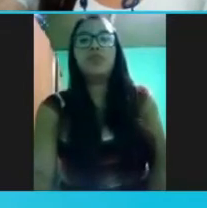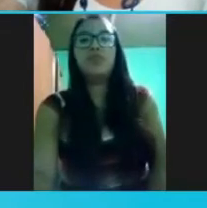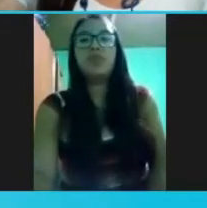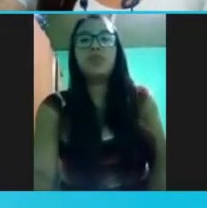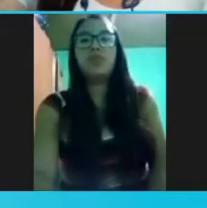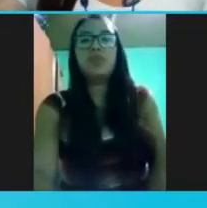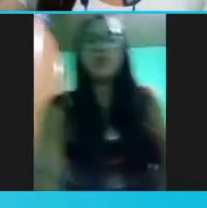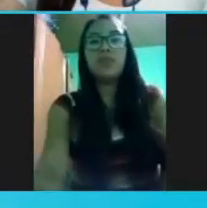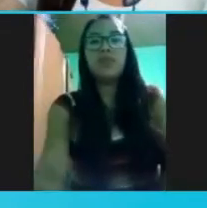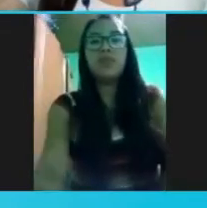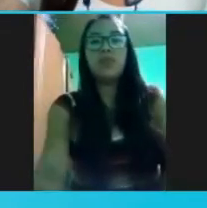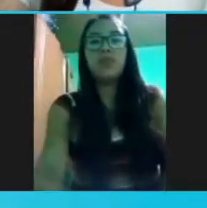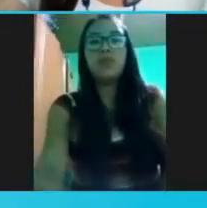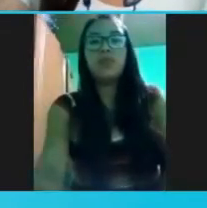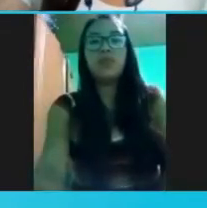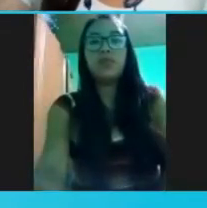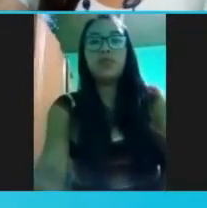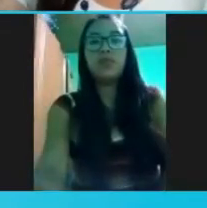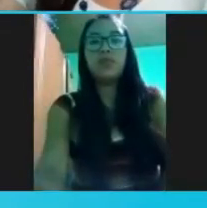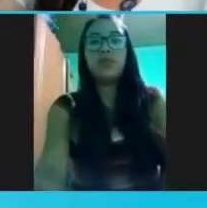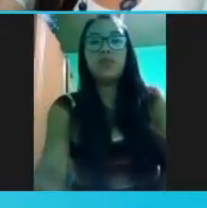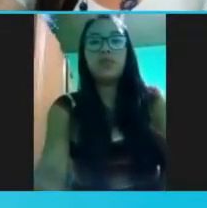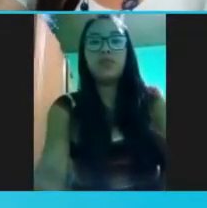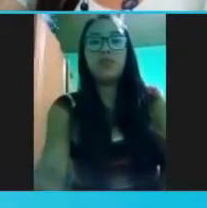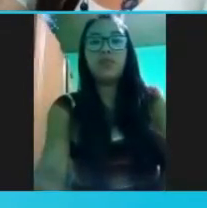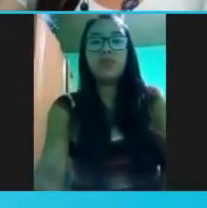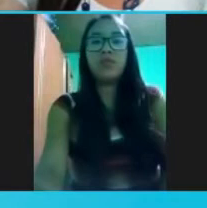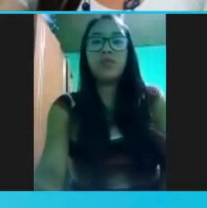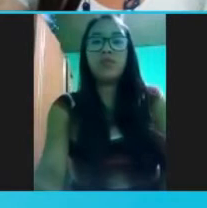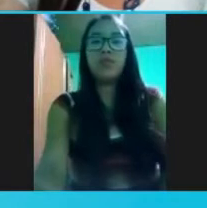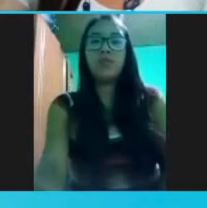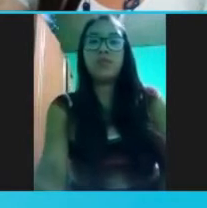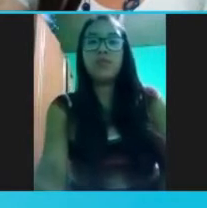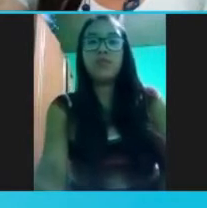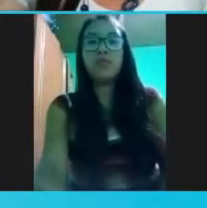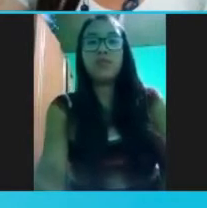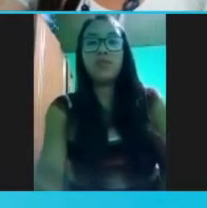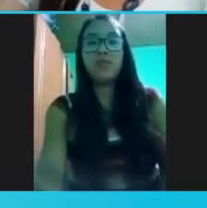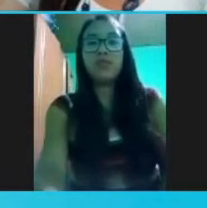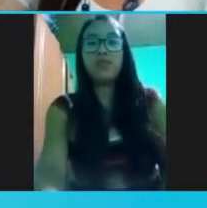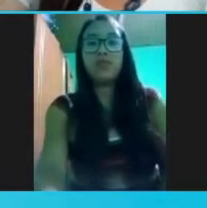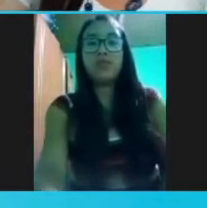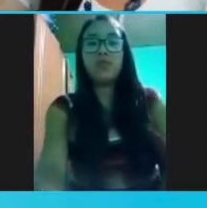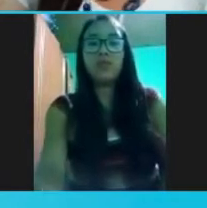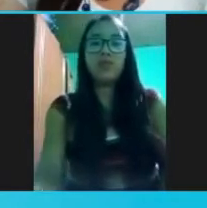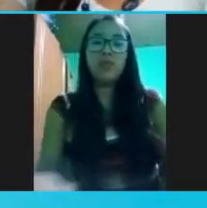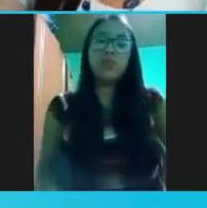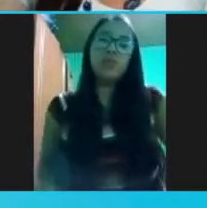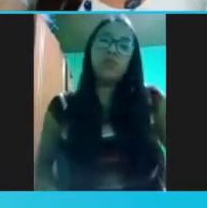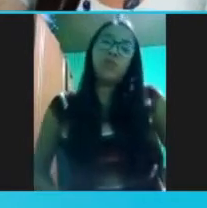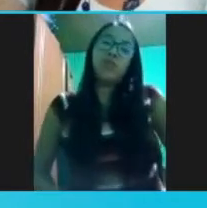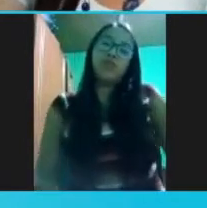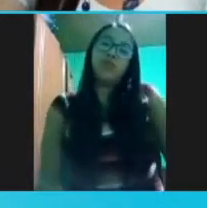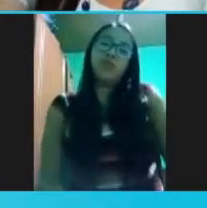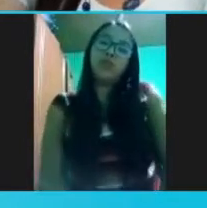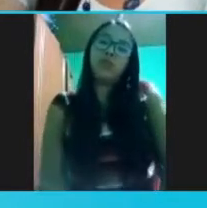personas adultas. Los subsistemas en su interior están fragmentados con vacíos reales de integración y coordinación y pues